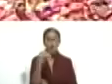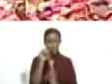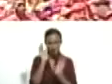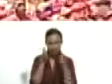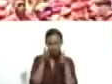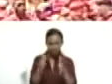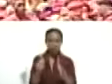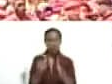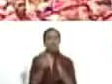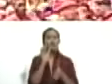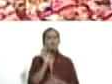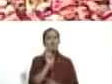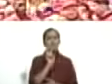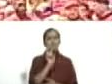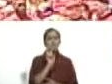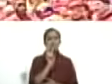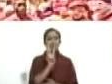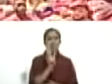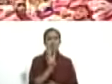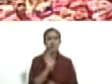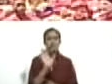5.300.000 jóvenes.